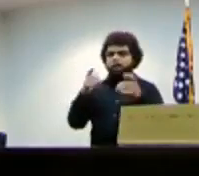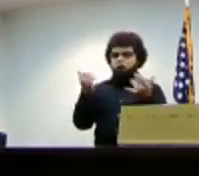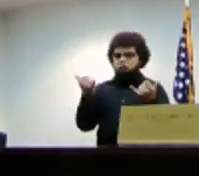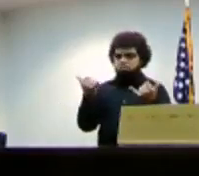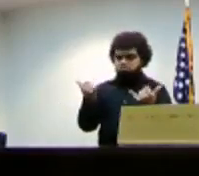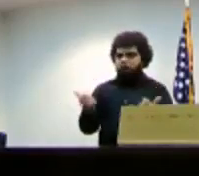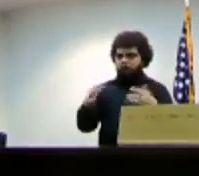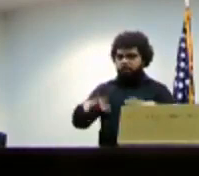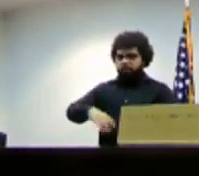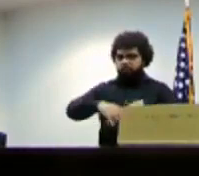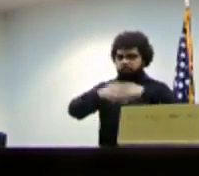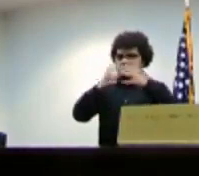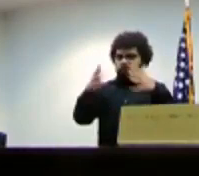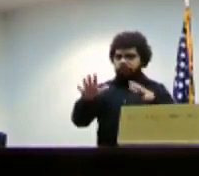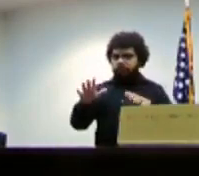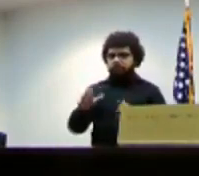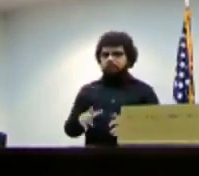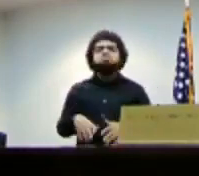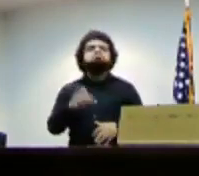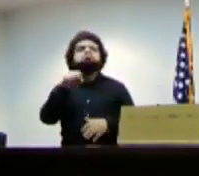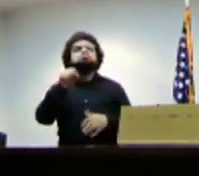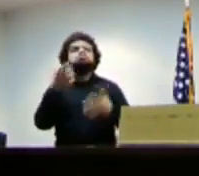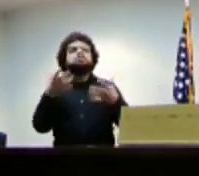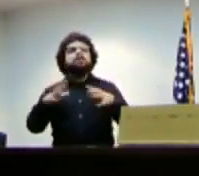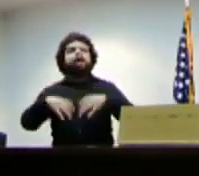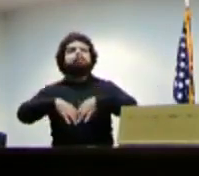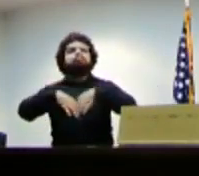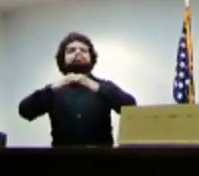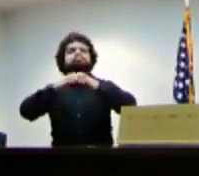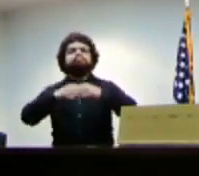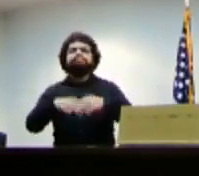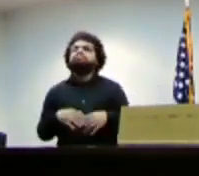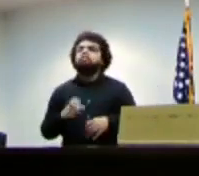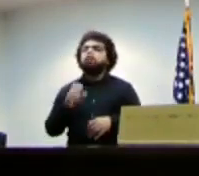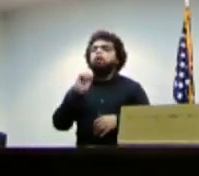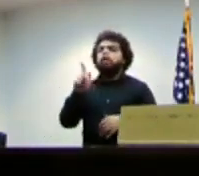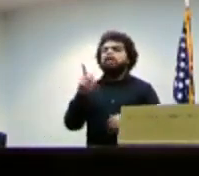Perfecto. Sí. ¿Cuánto tiempo se tardó en repararse eso?